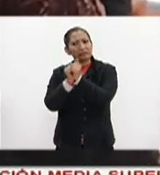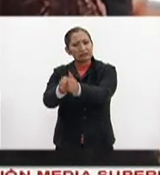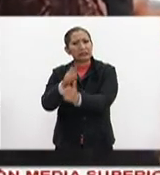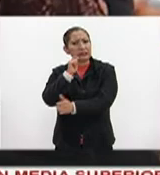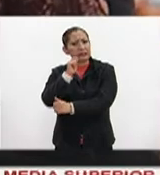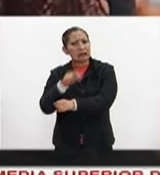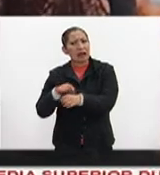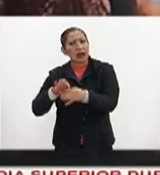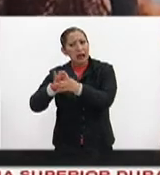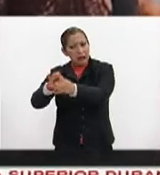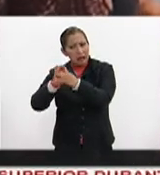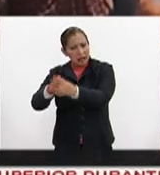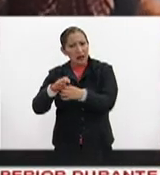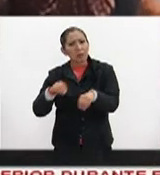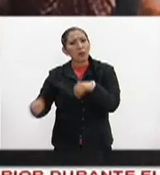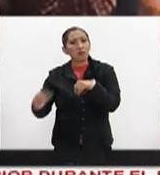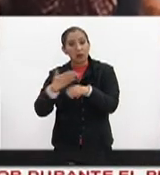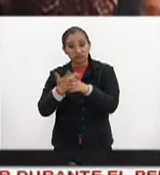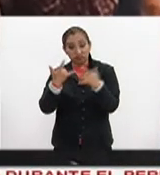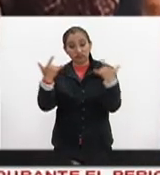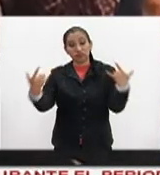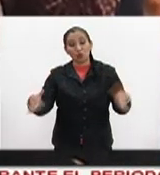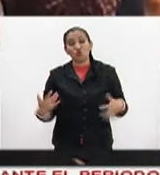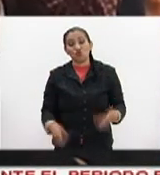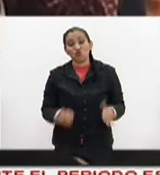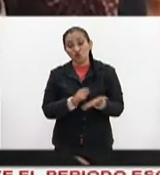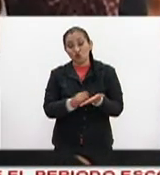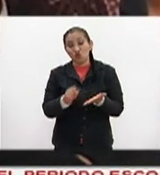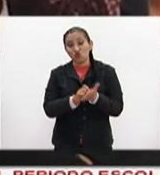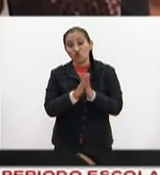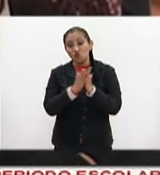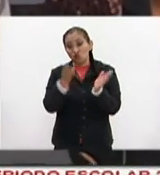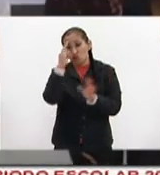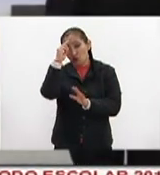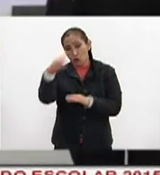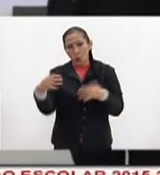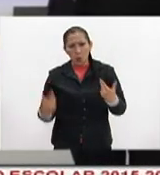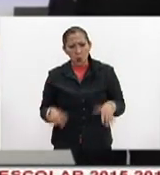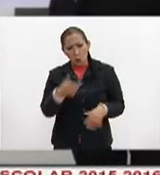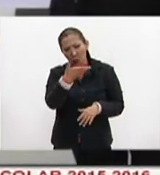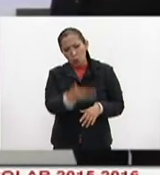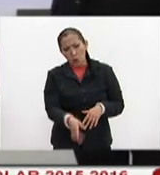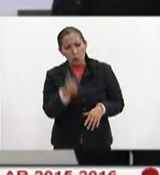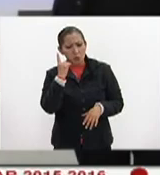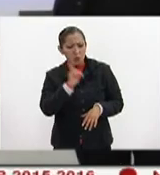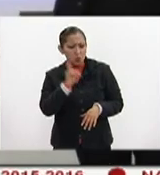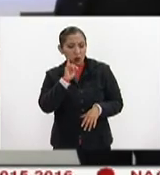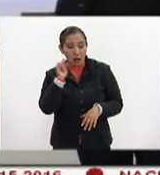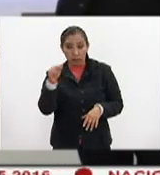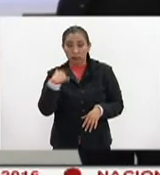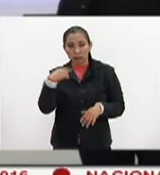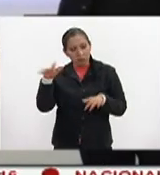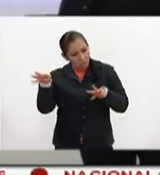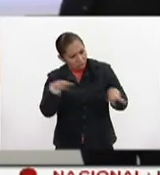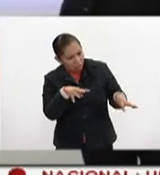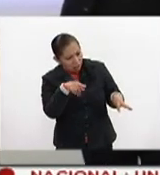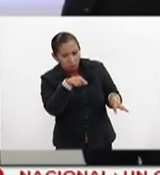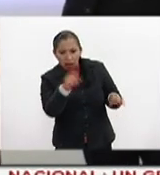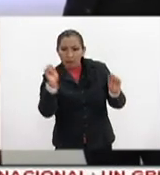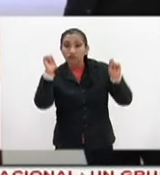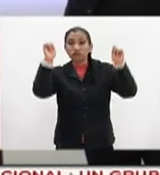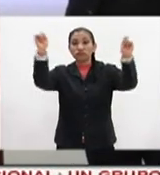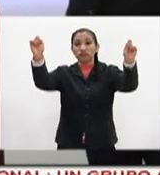del movimiento, esta mujer de gran trayectoria pues intelectual, literaria, claro. Y justamente llamó mucho la atención